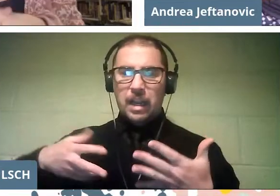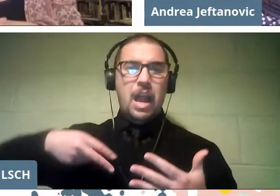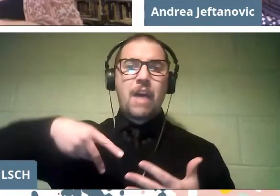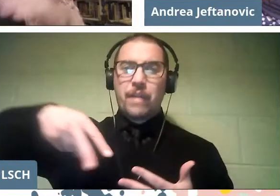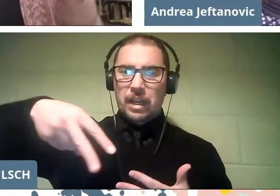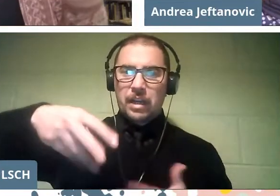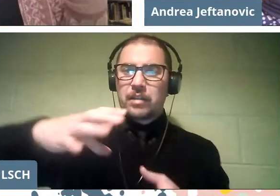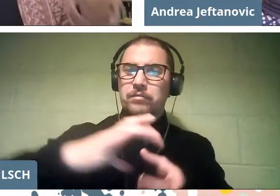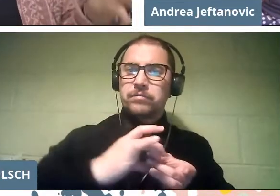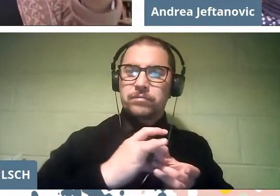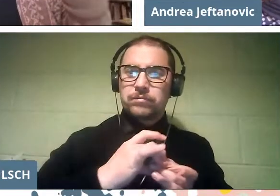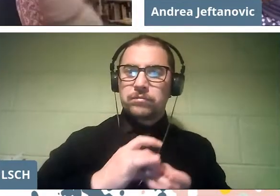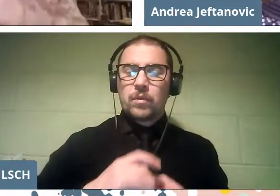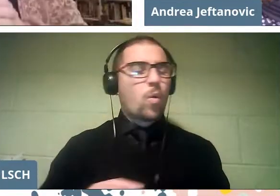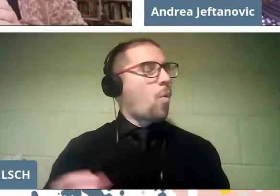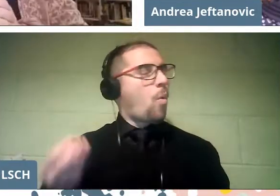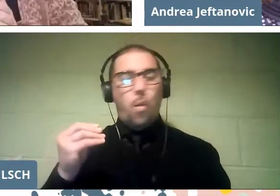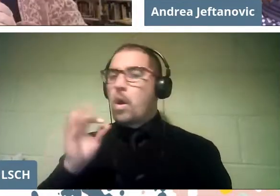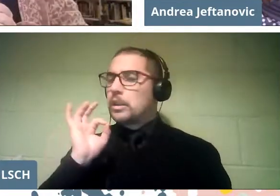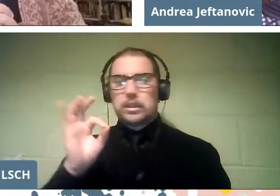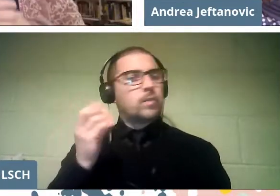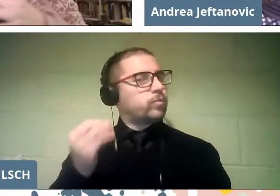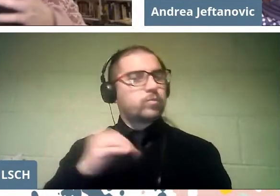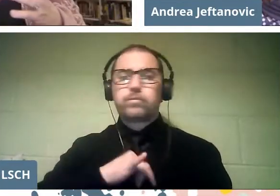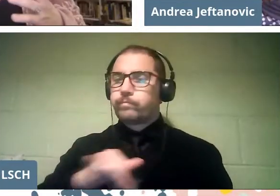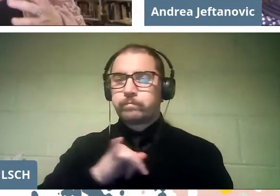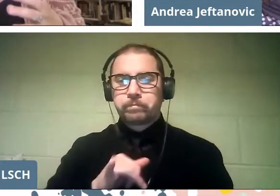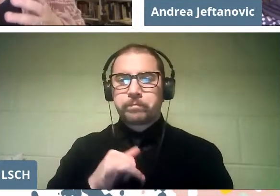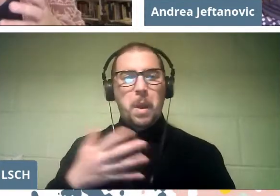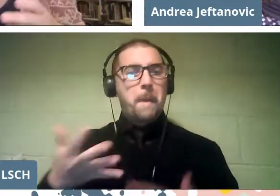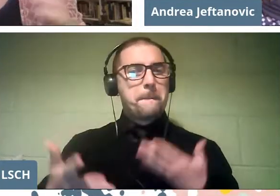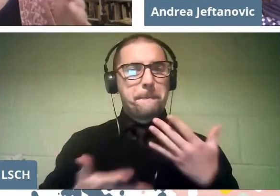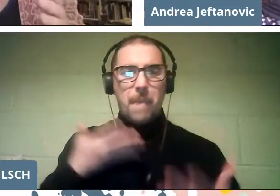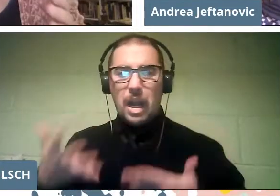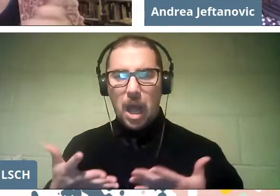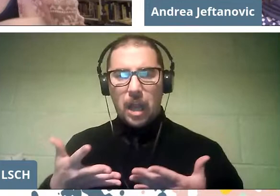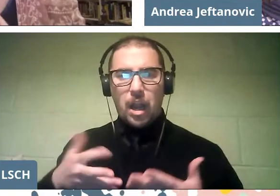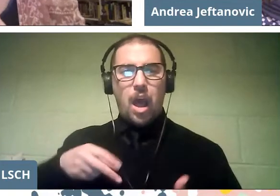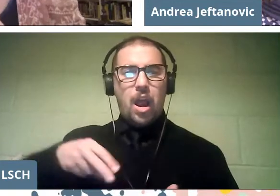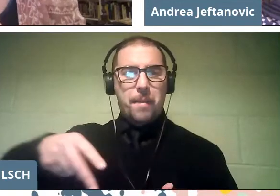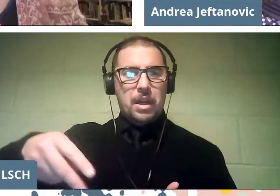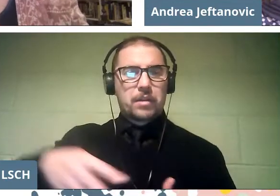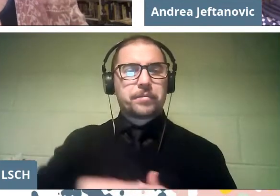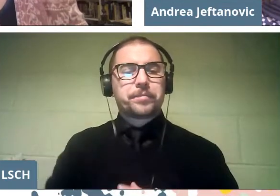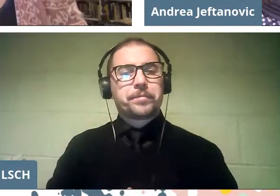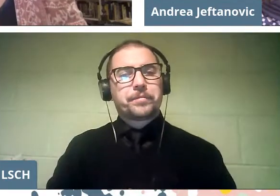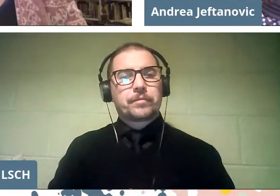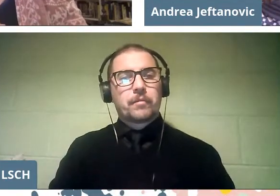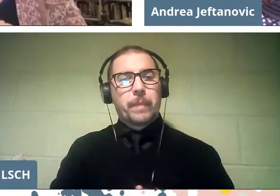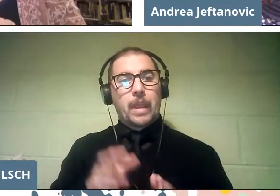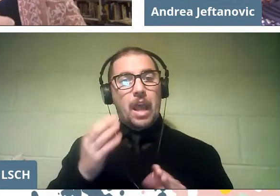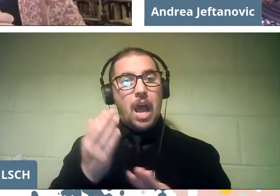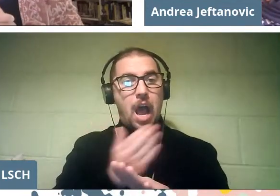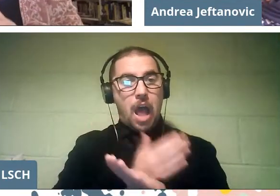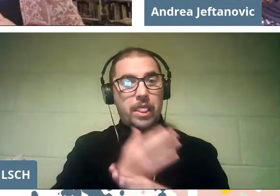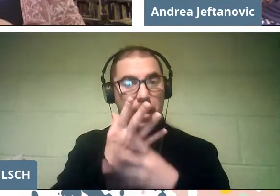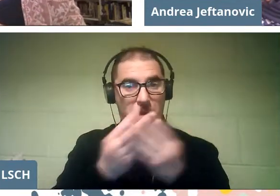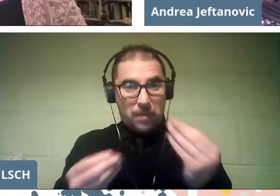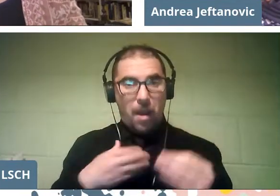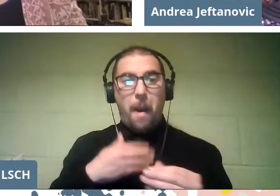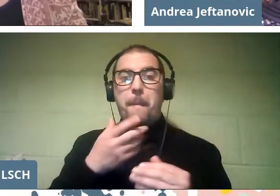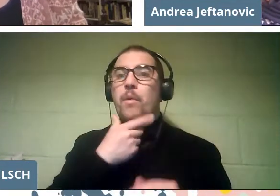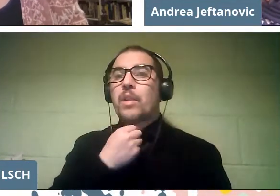bonito. Absolutamente. Sí, absolutamente. Antes de terminar, me gustaría preguntarte